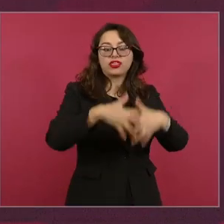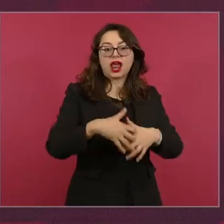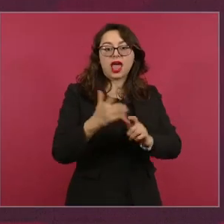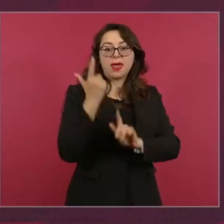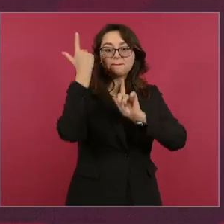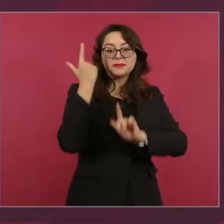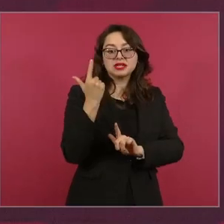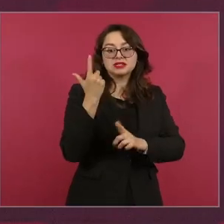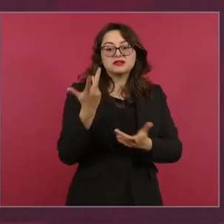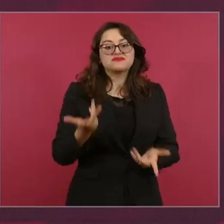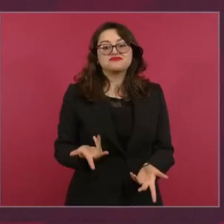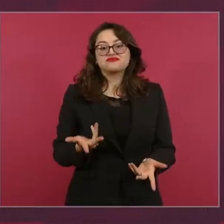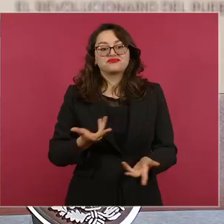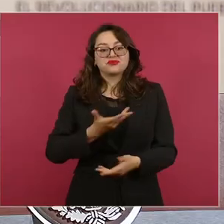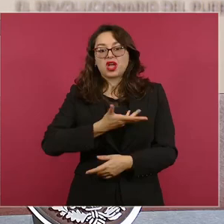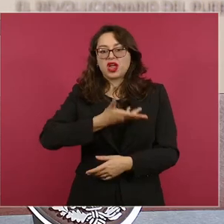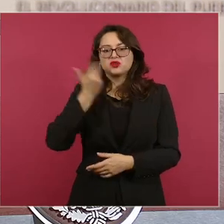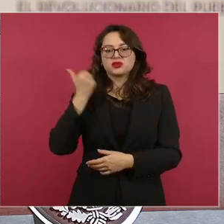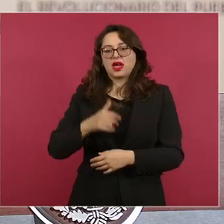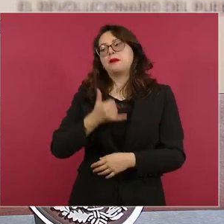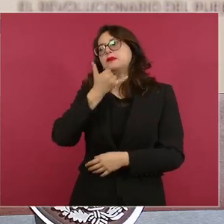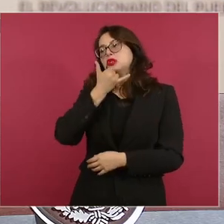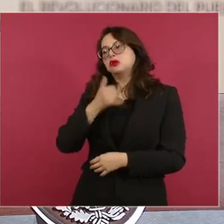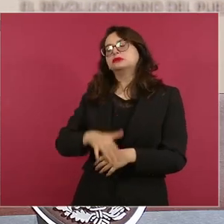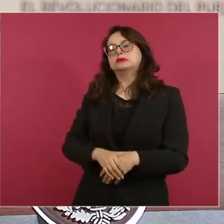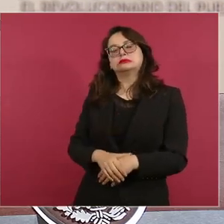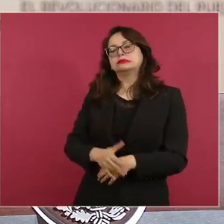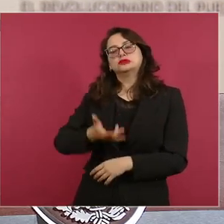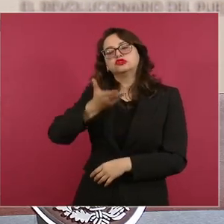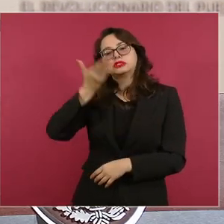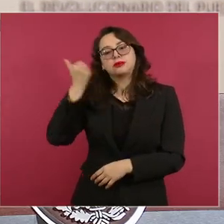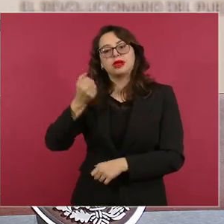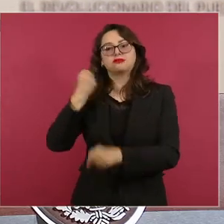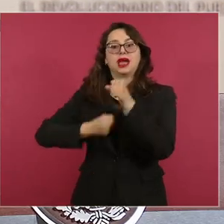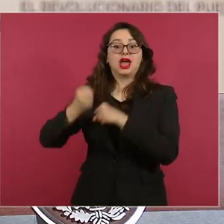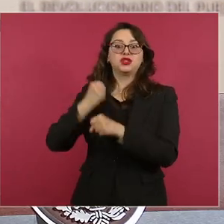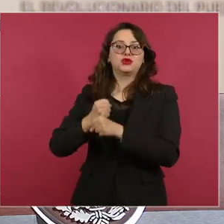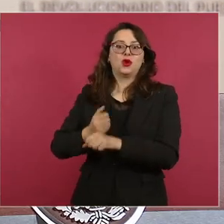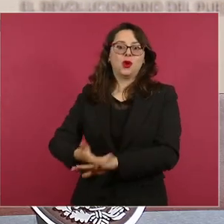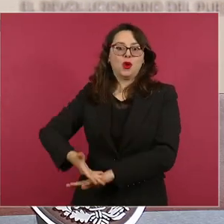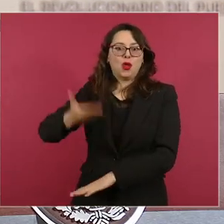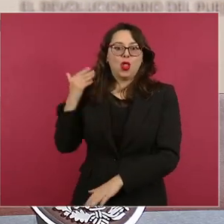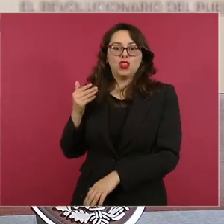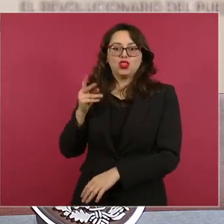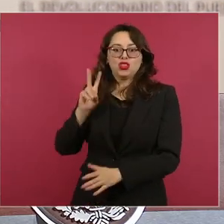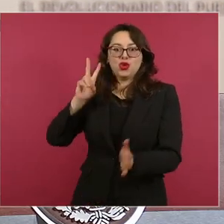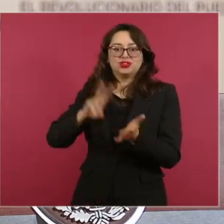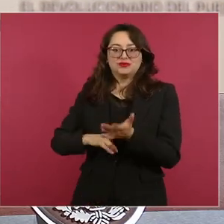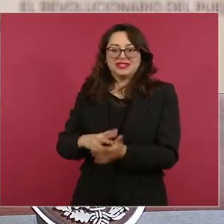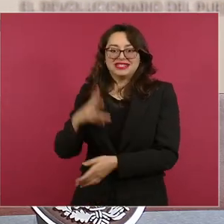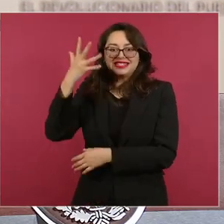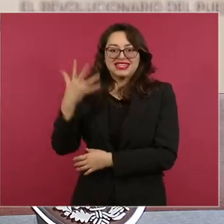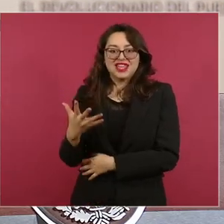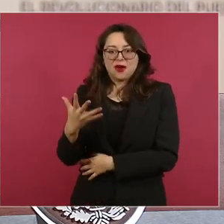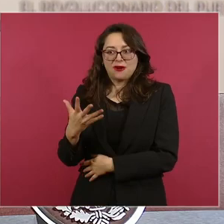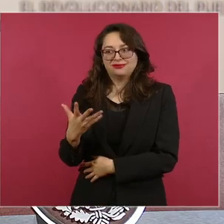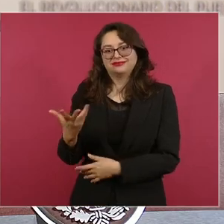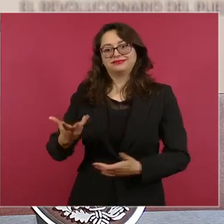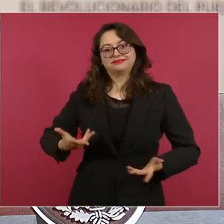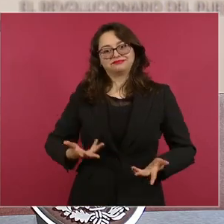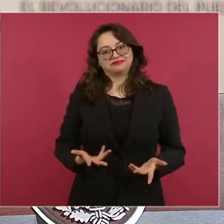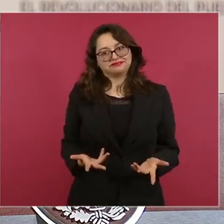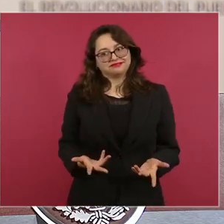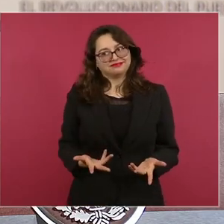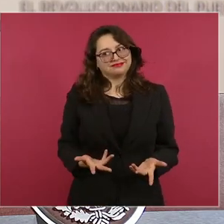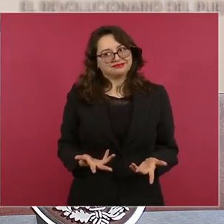sabía, porque fue en 2005 y pues han cambiado las circunstancias. Qué bueno